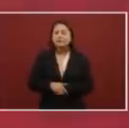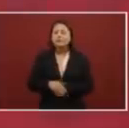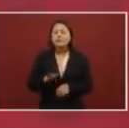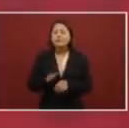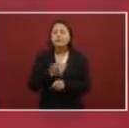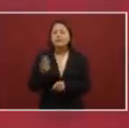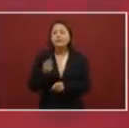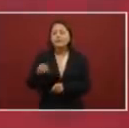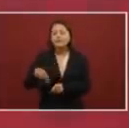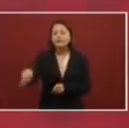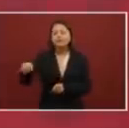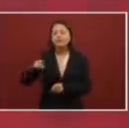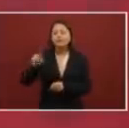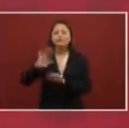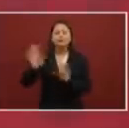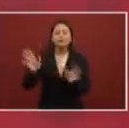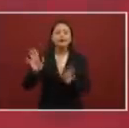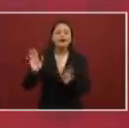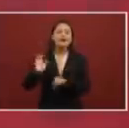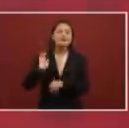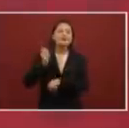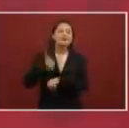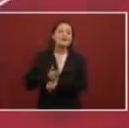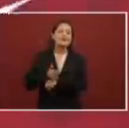mesas redondas para